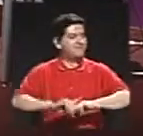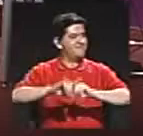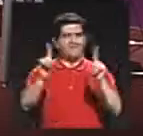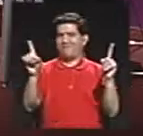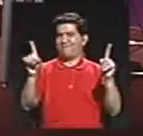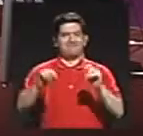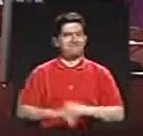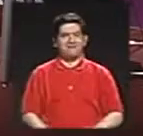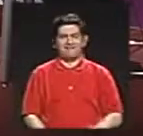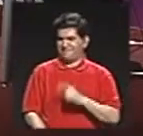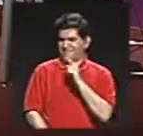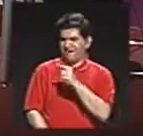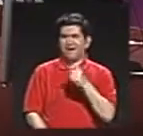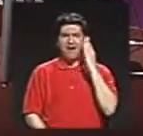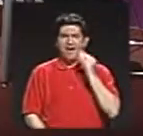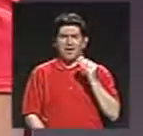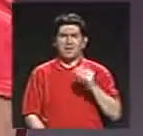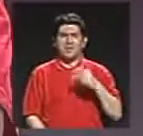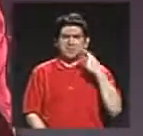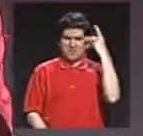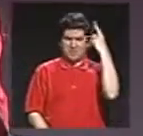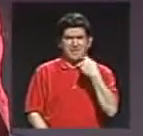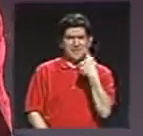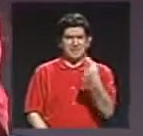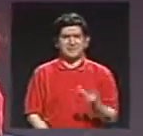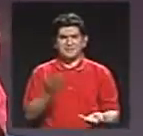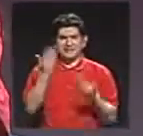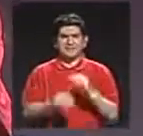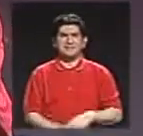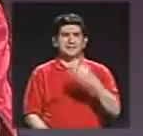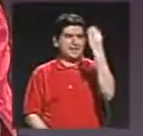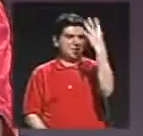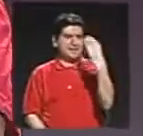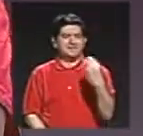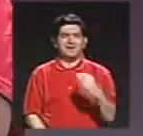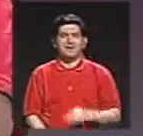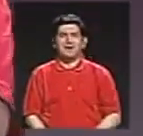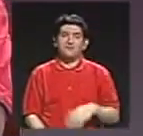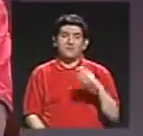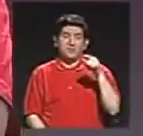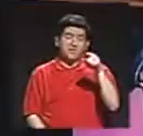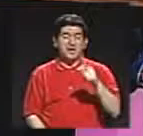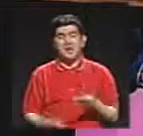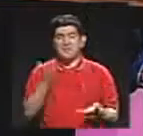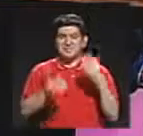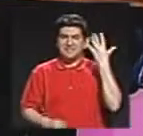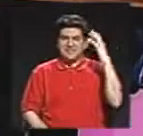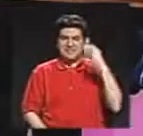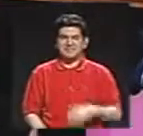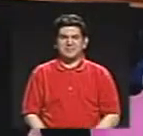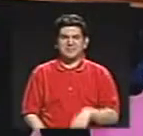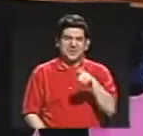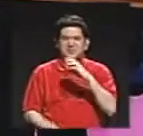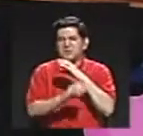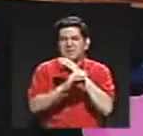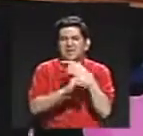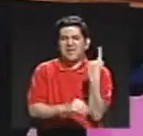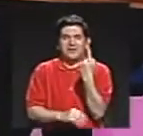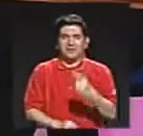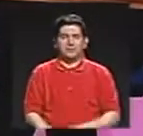distinto y lo que te dicen tus abuelos y tus papás es como el semáforo en Amarillo verdad es como un Warning es como muy a pesar de